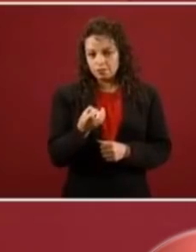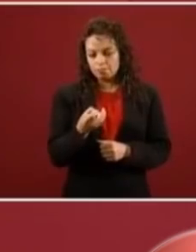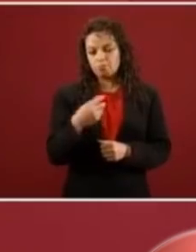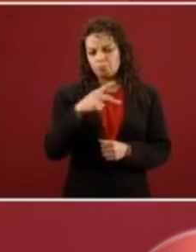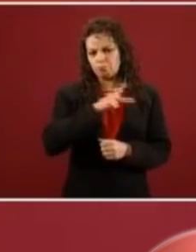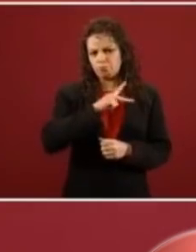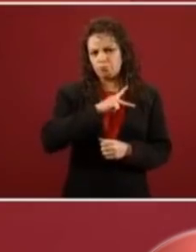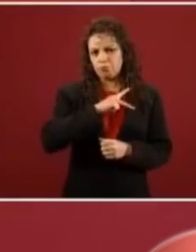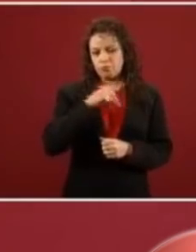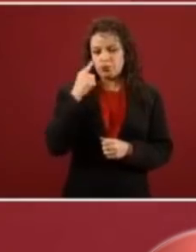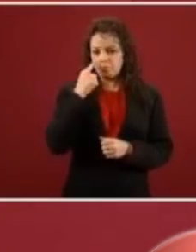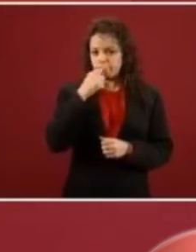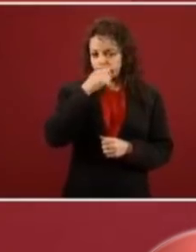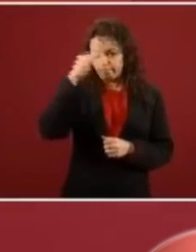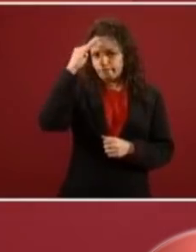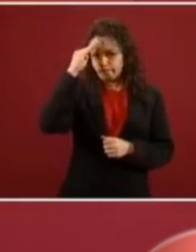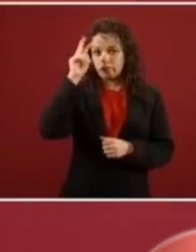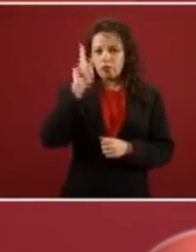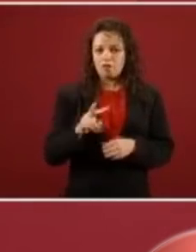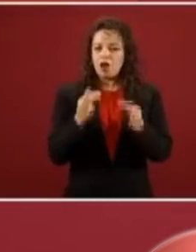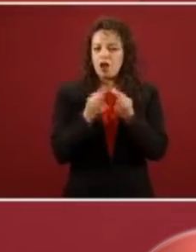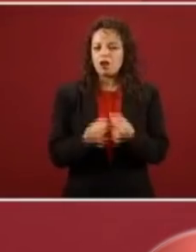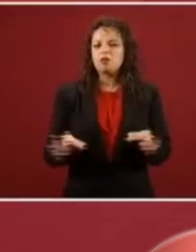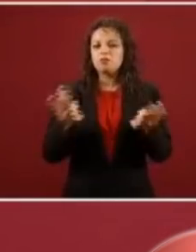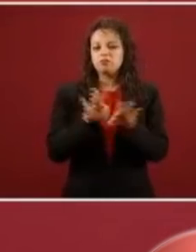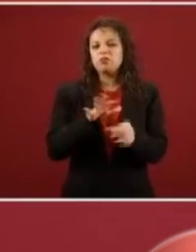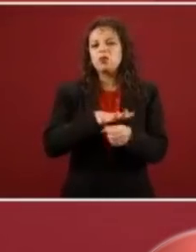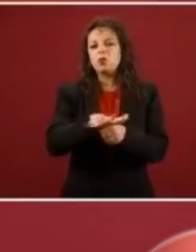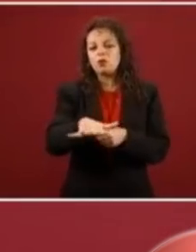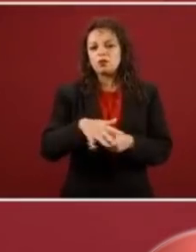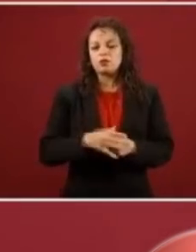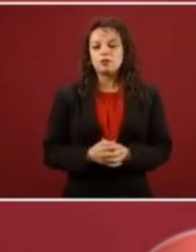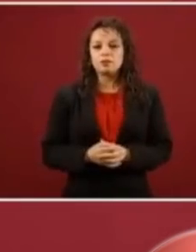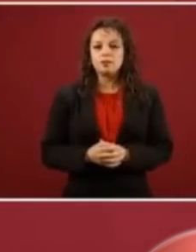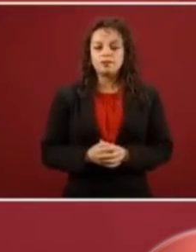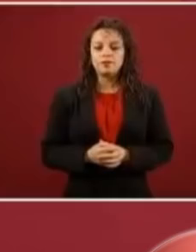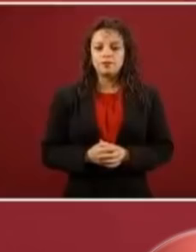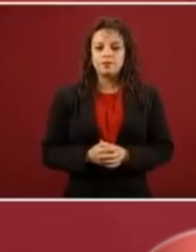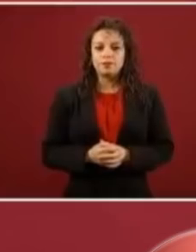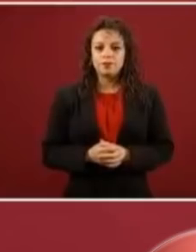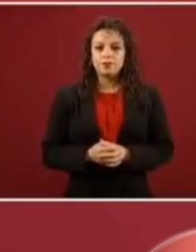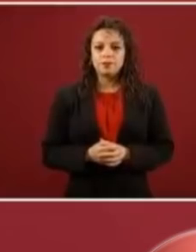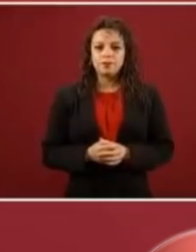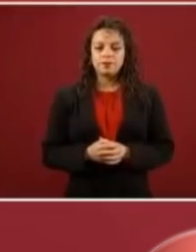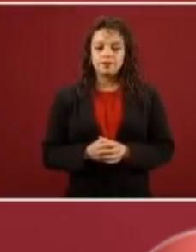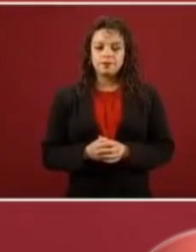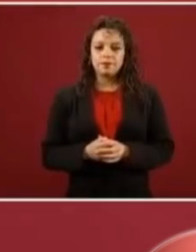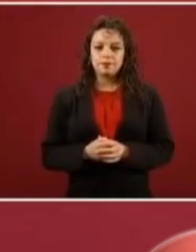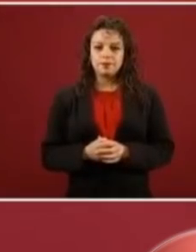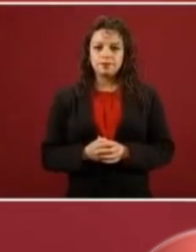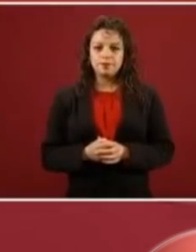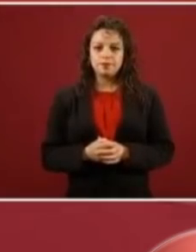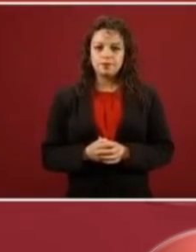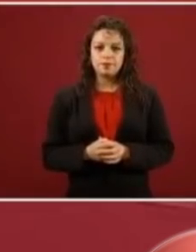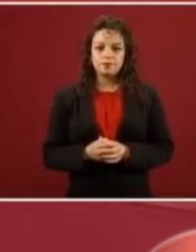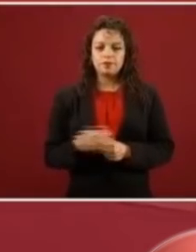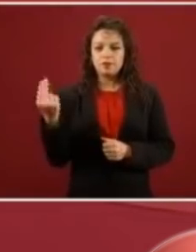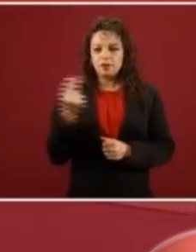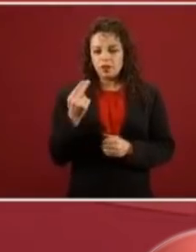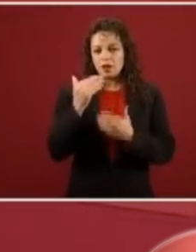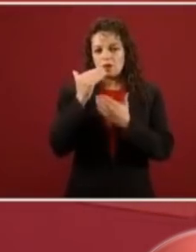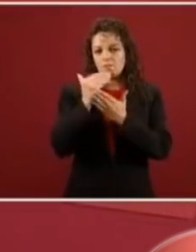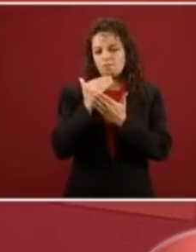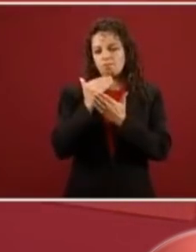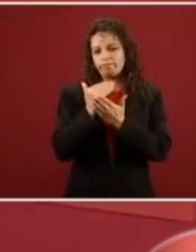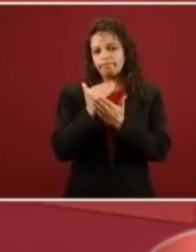pienso que lo más importante es el que se disminuya